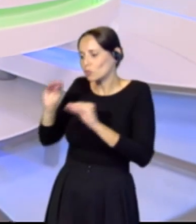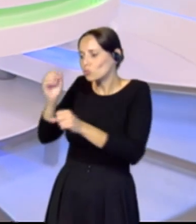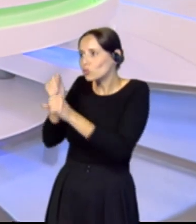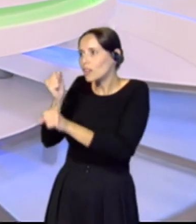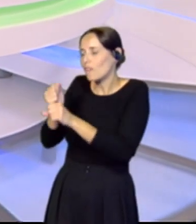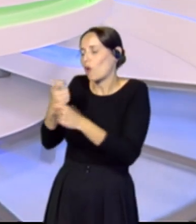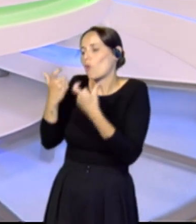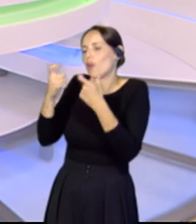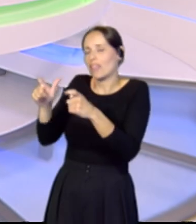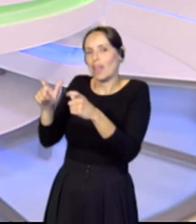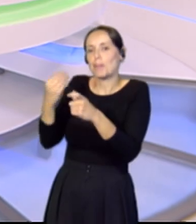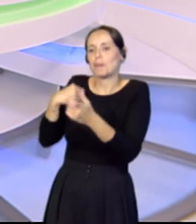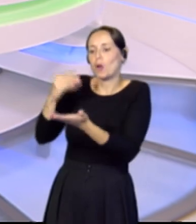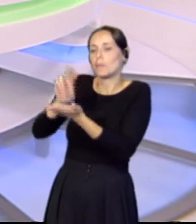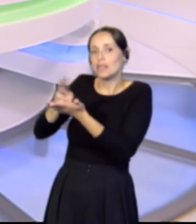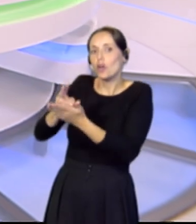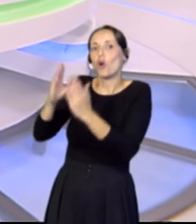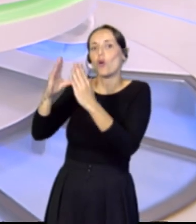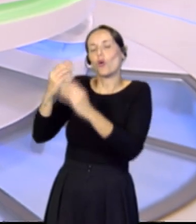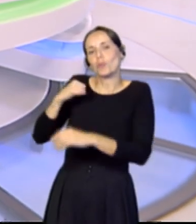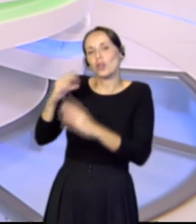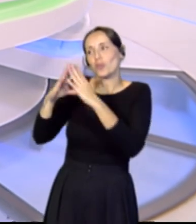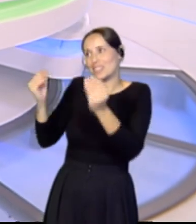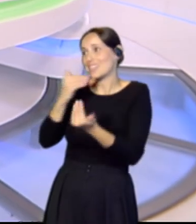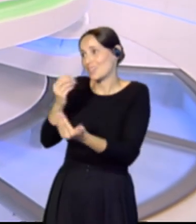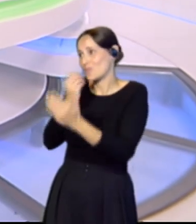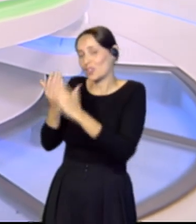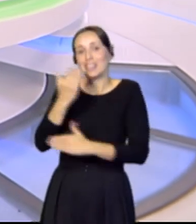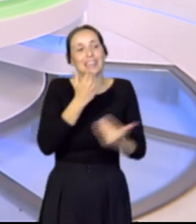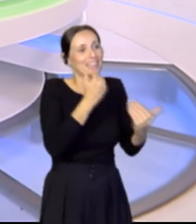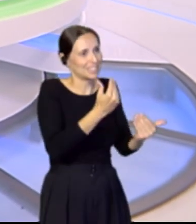unidad de epilepsia en el Hospital Universitario. Gracias, buenos días. Gracias a ustedes.